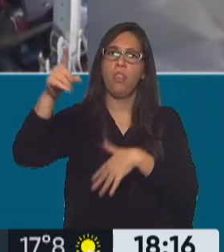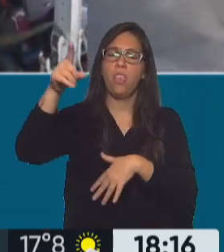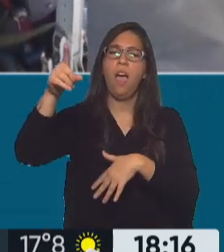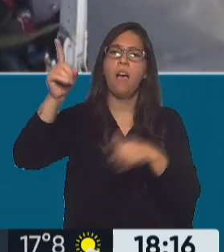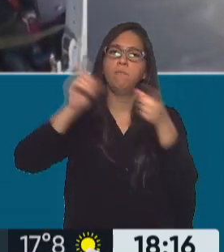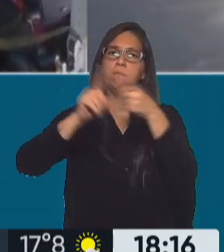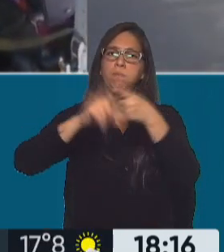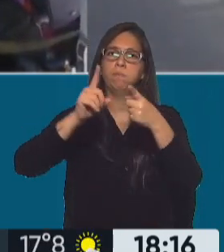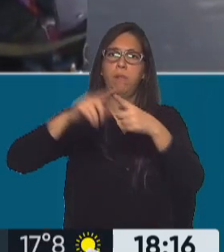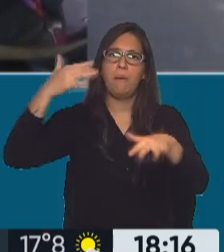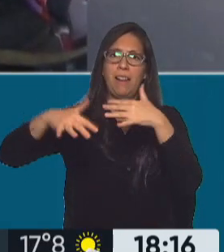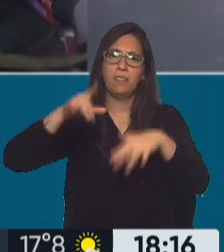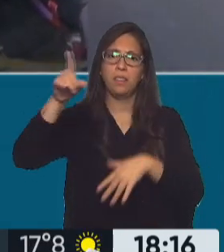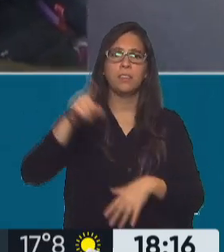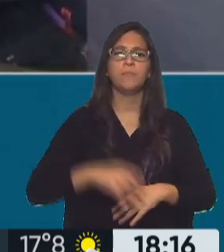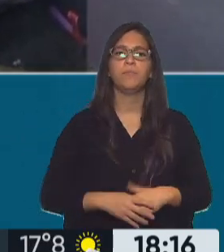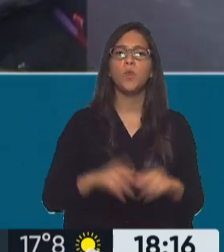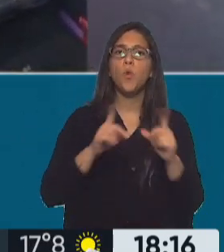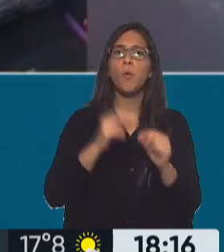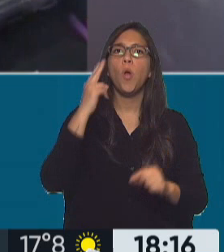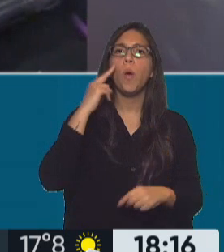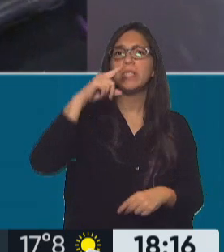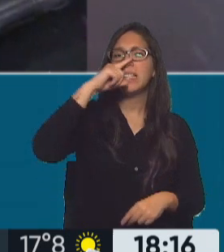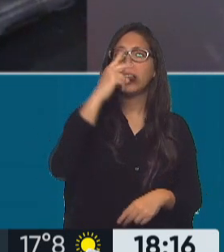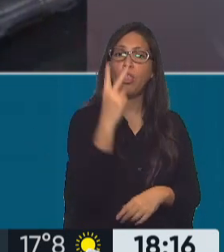de emergencias, que es